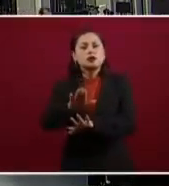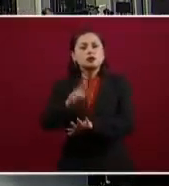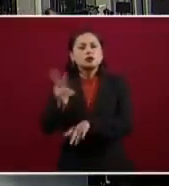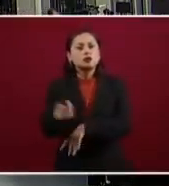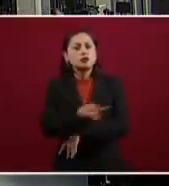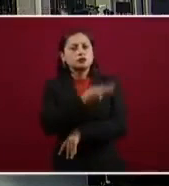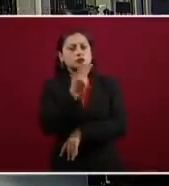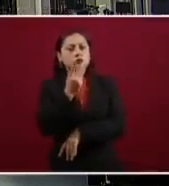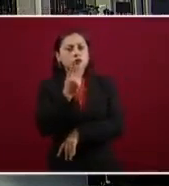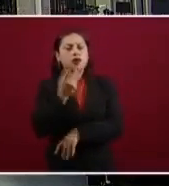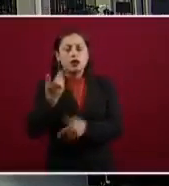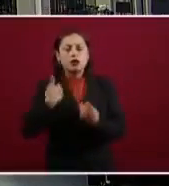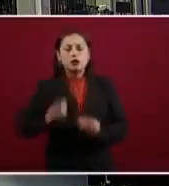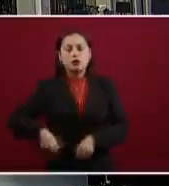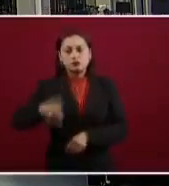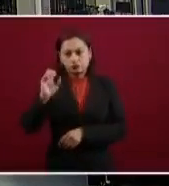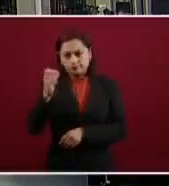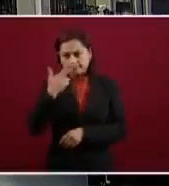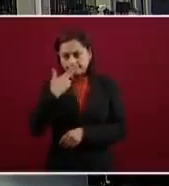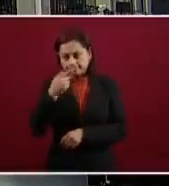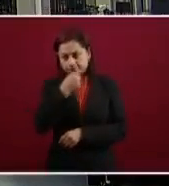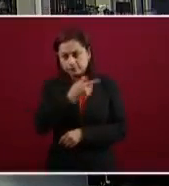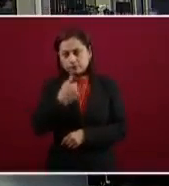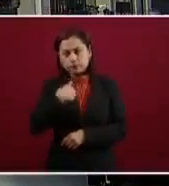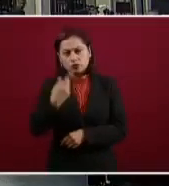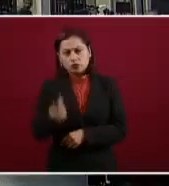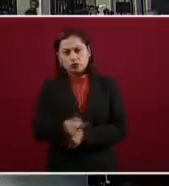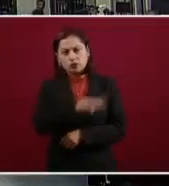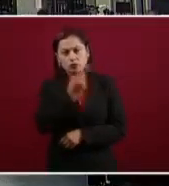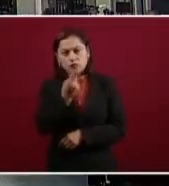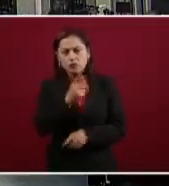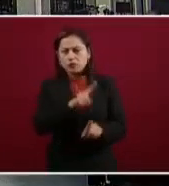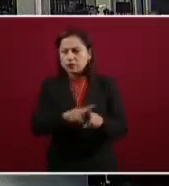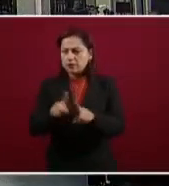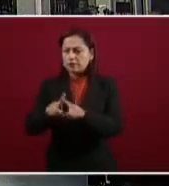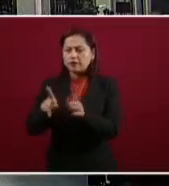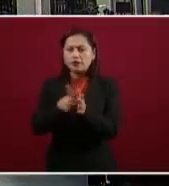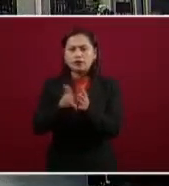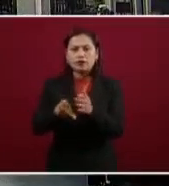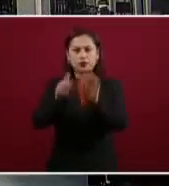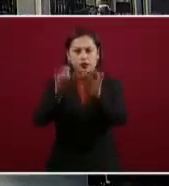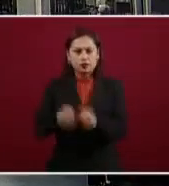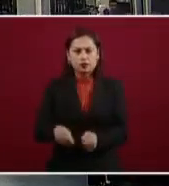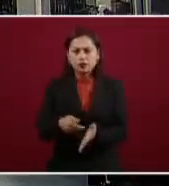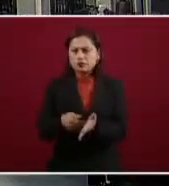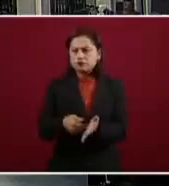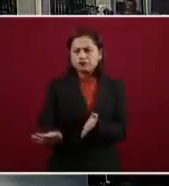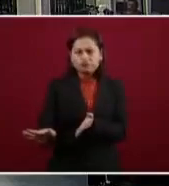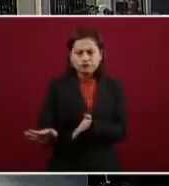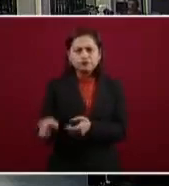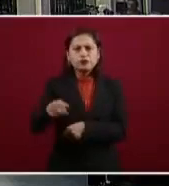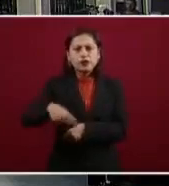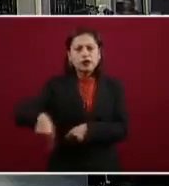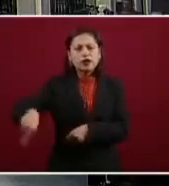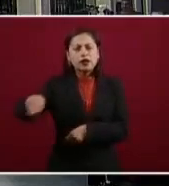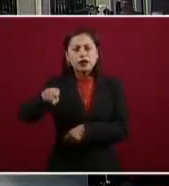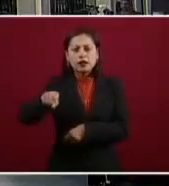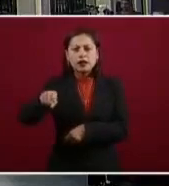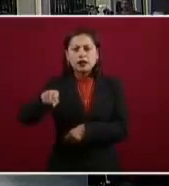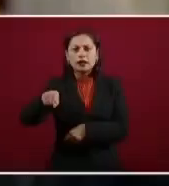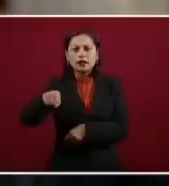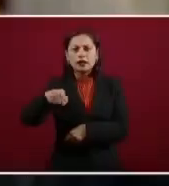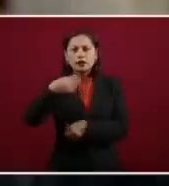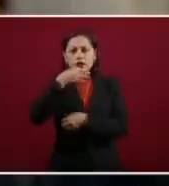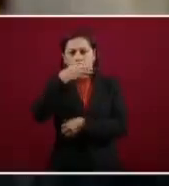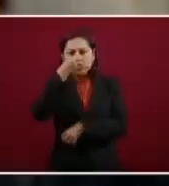señor los dos periodistas desplazados se han pronunciado en razón de una declaración desafortunada de